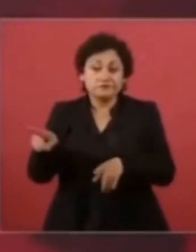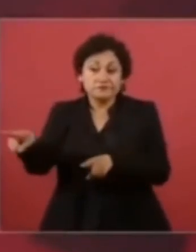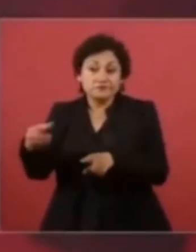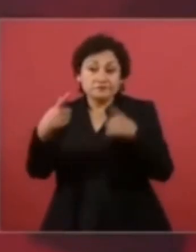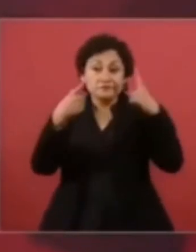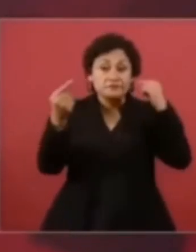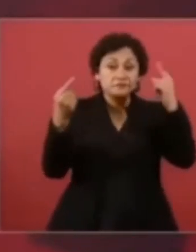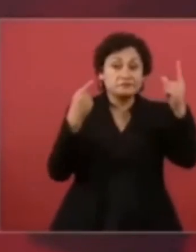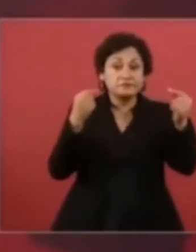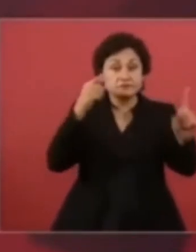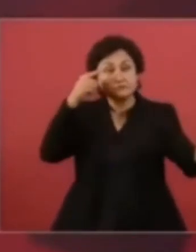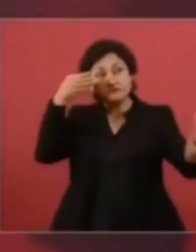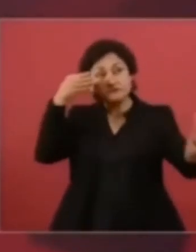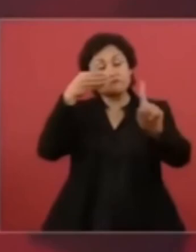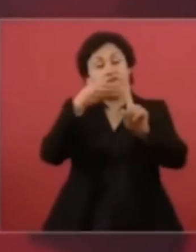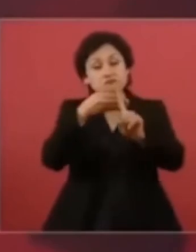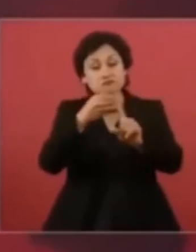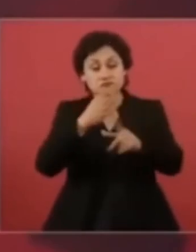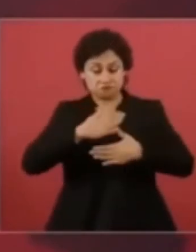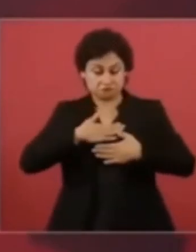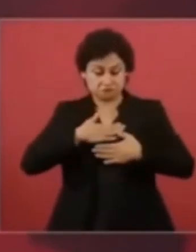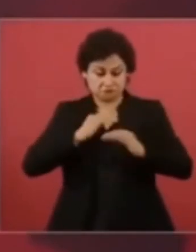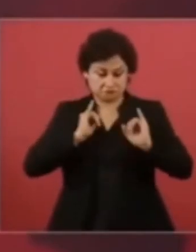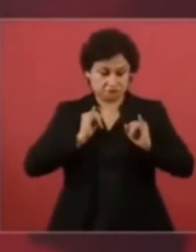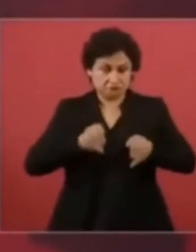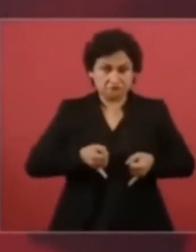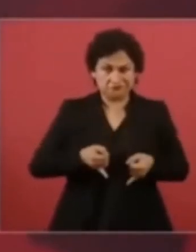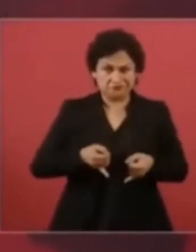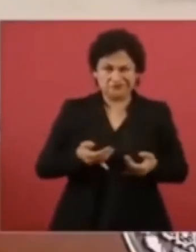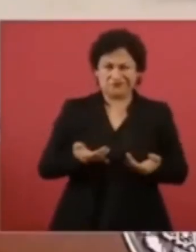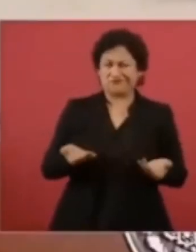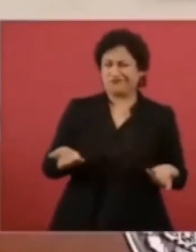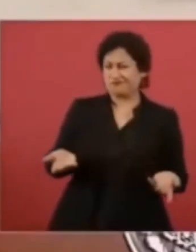objetivo, muy profesional, ¿no? Independiente.